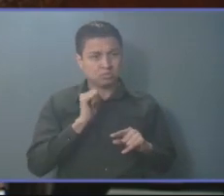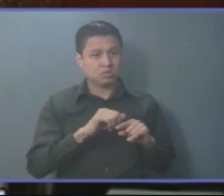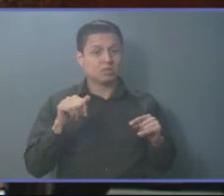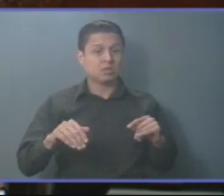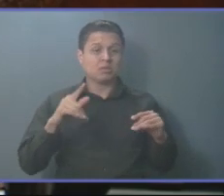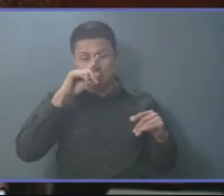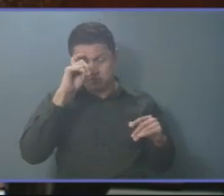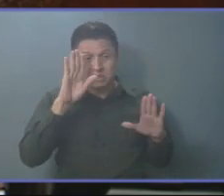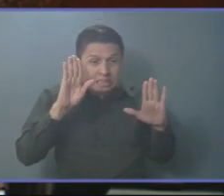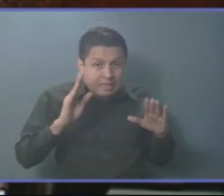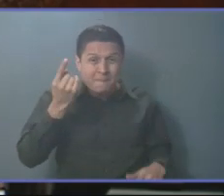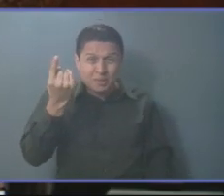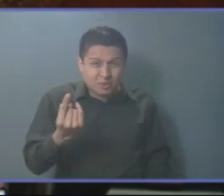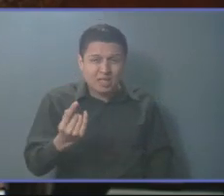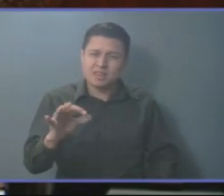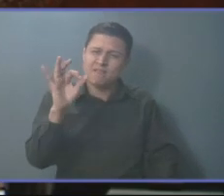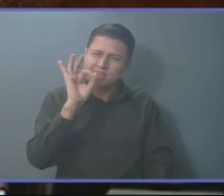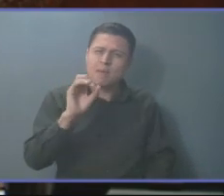casa, proveyéndole